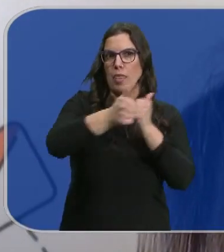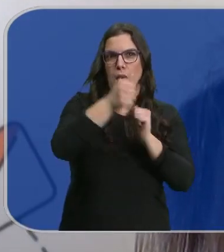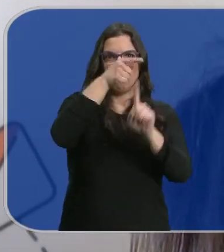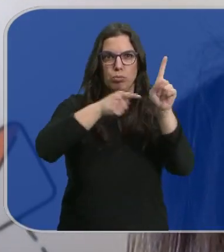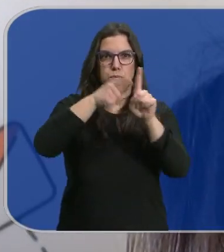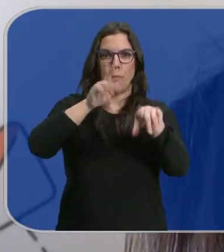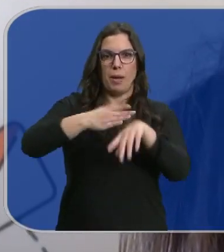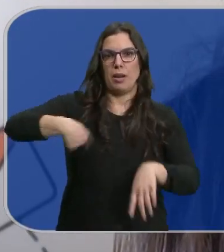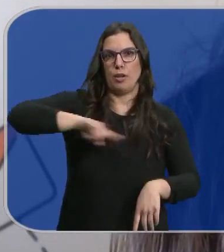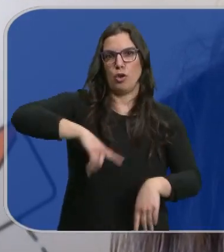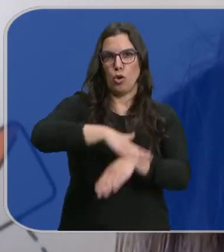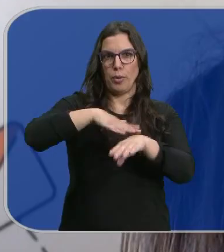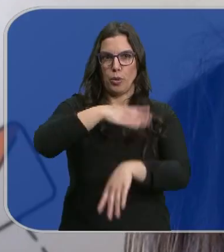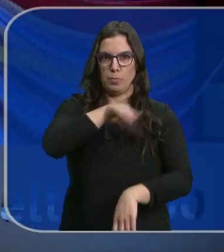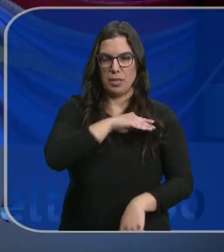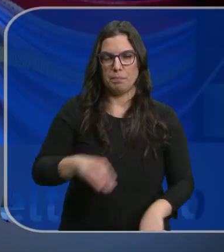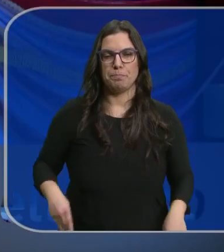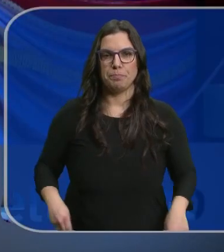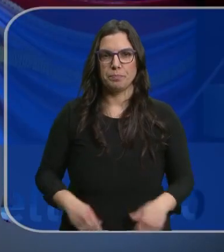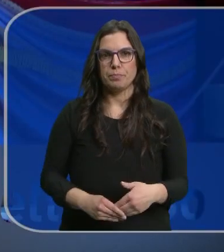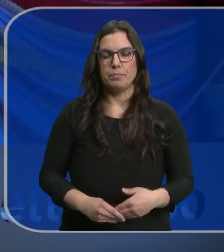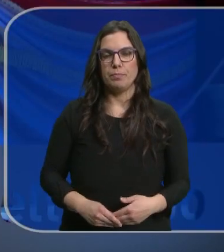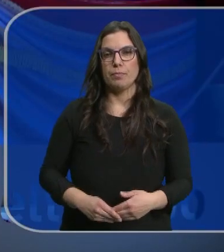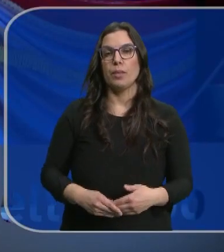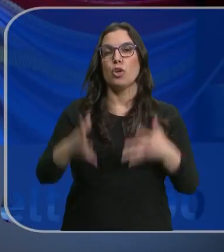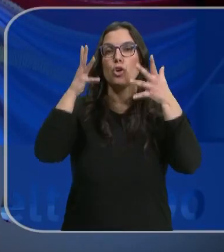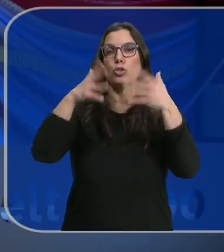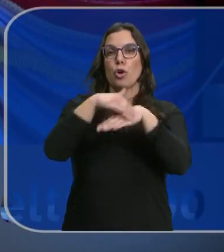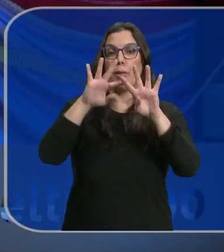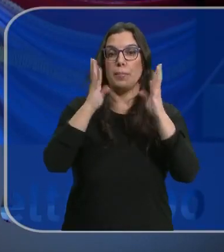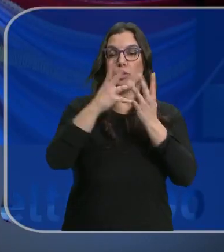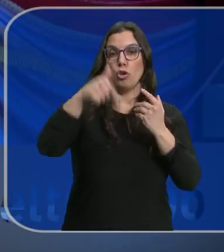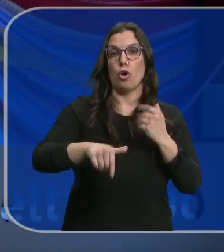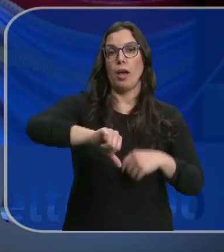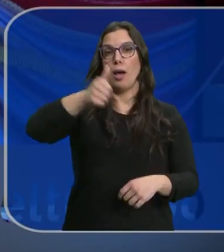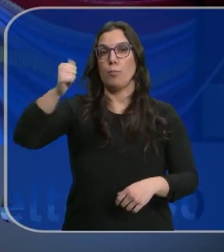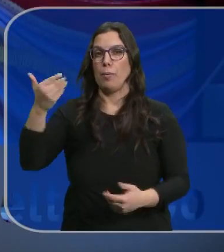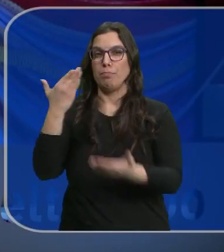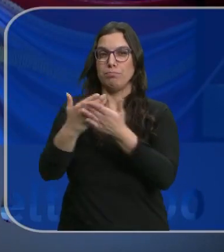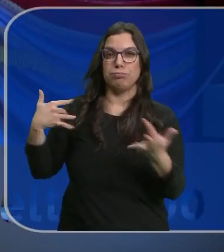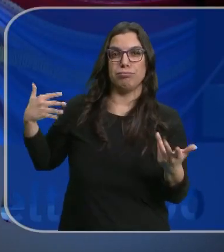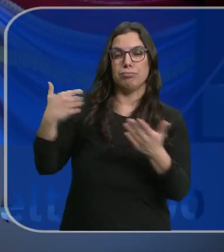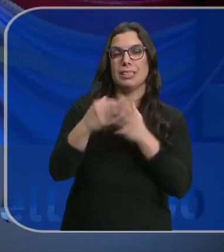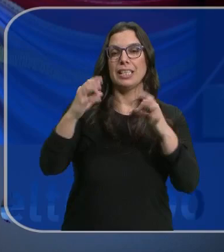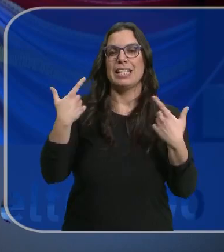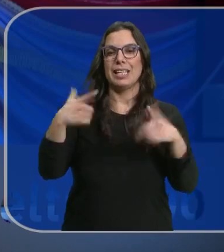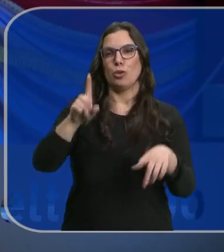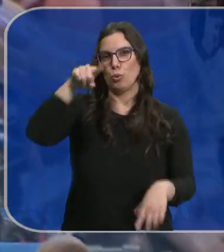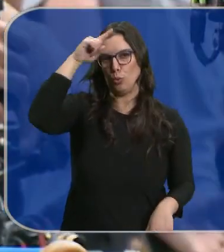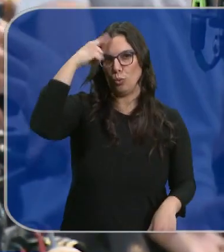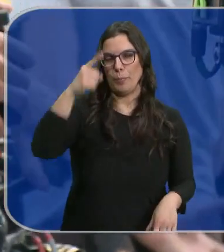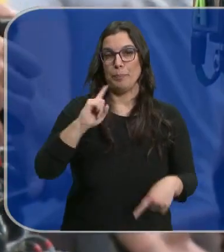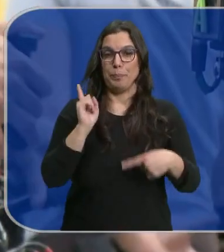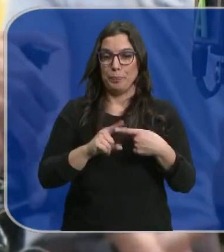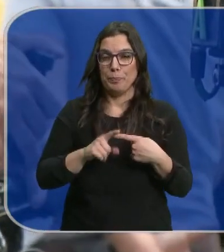prioritaria para el Gobierno de España. El Consejo de Ministros ha aprobado hoy 2 demandas históricas del sector de la cultura.